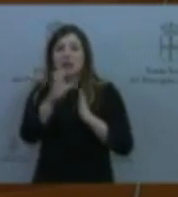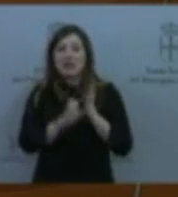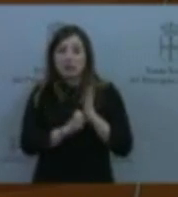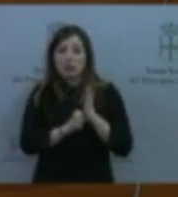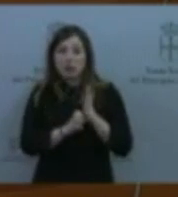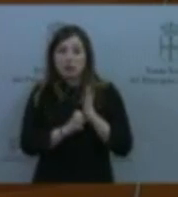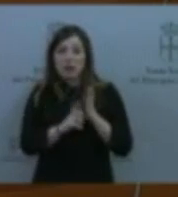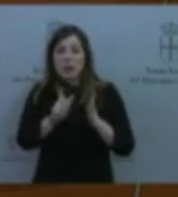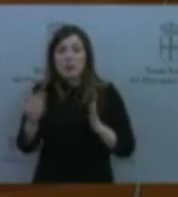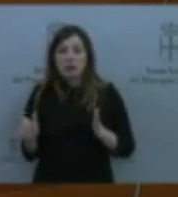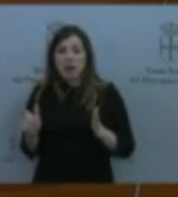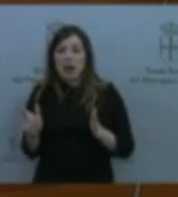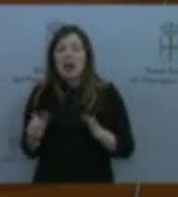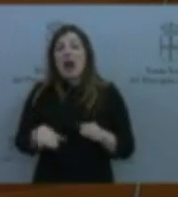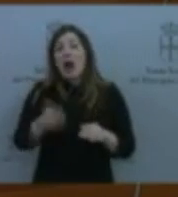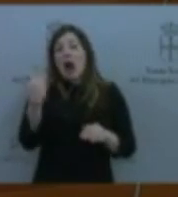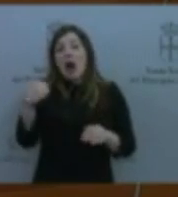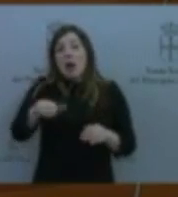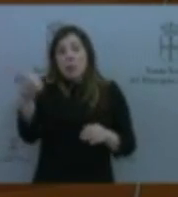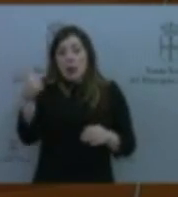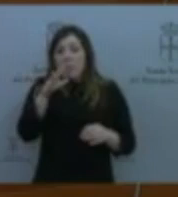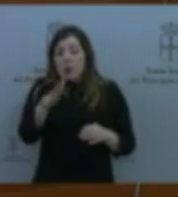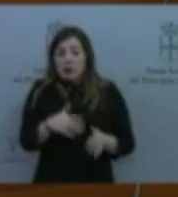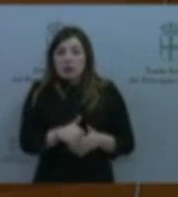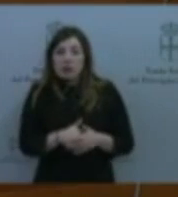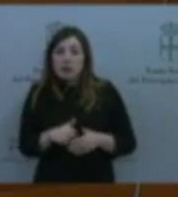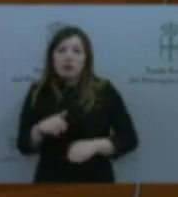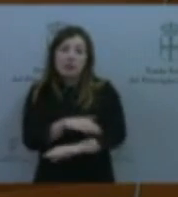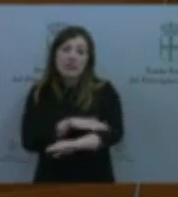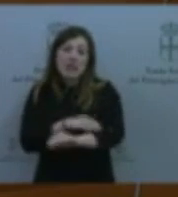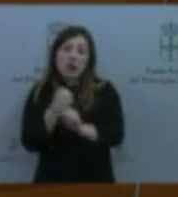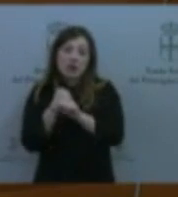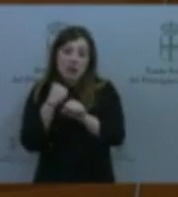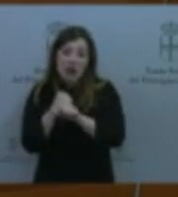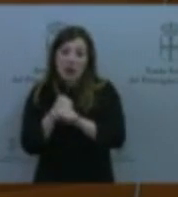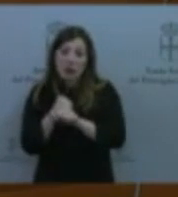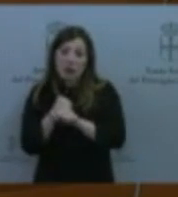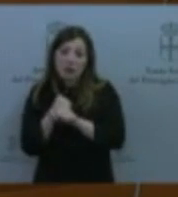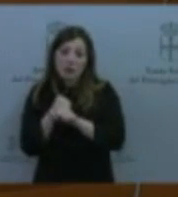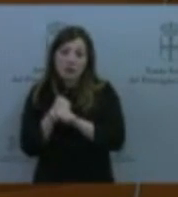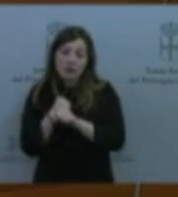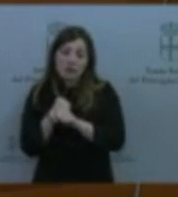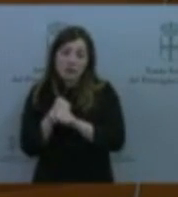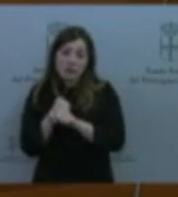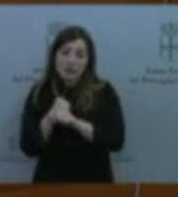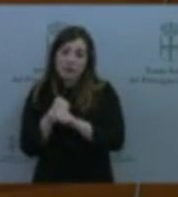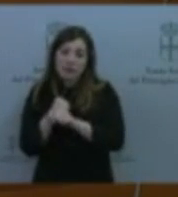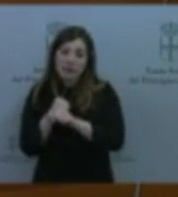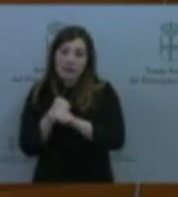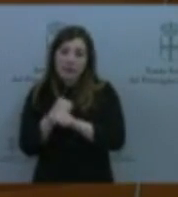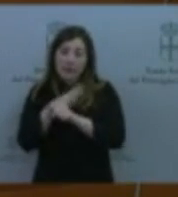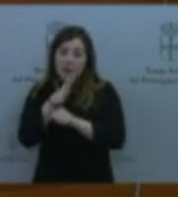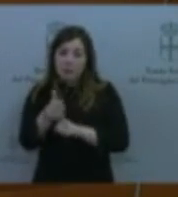por orden de un Ministerio de Trabajo, por lo que carece, evidentemente, en este momento de ninguna